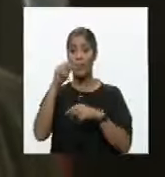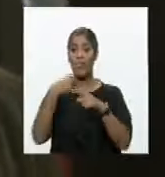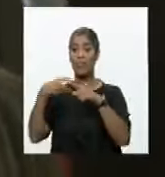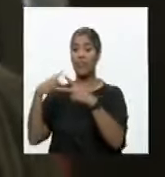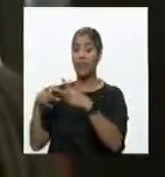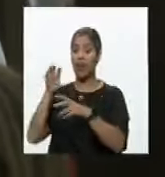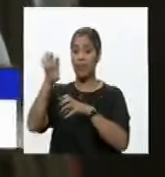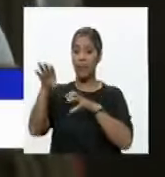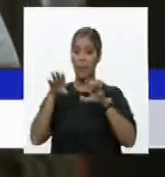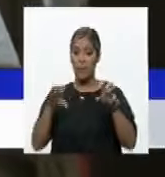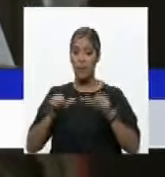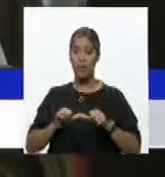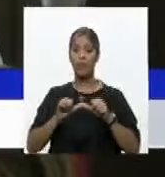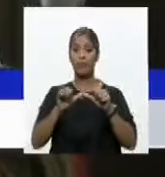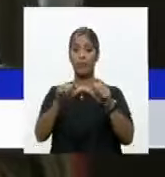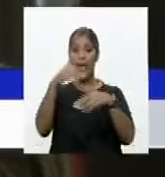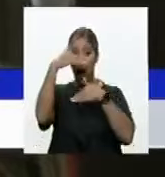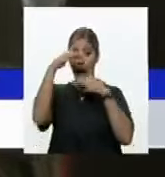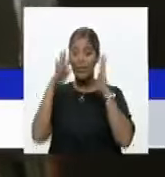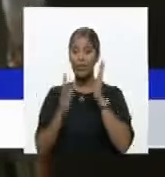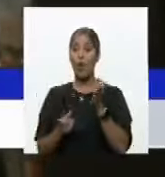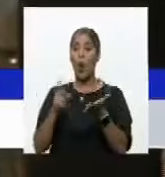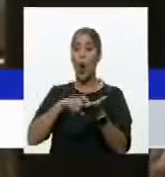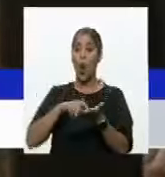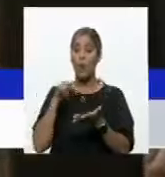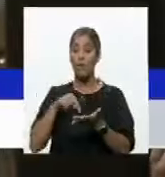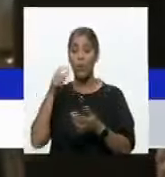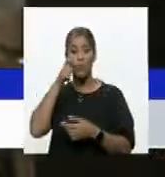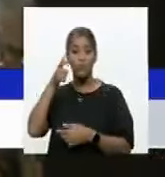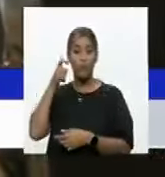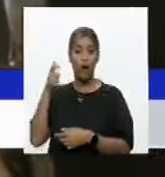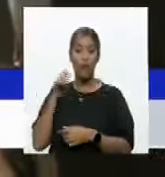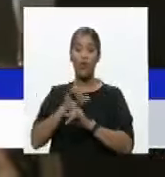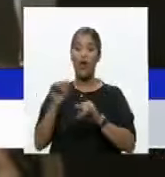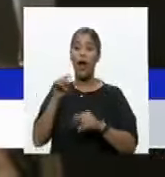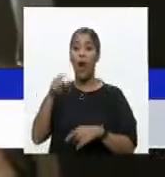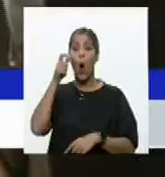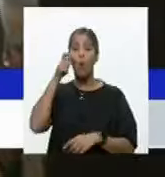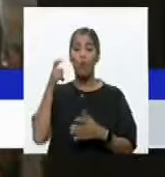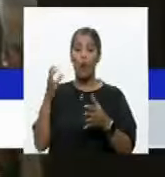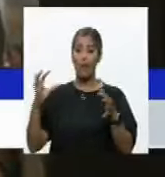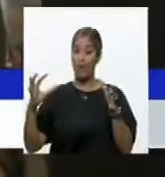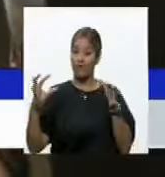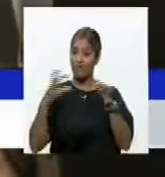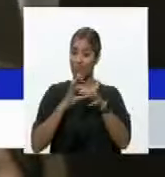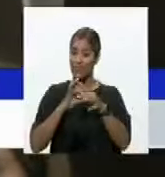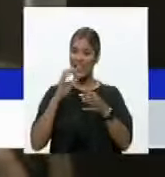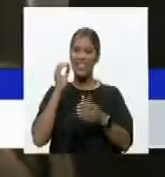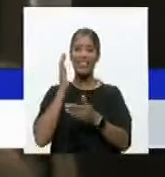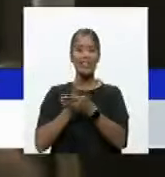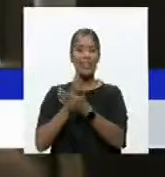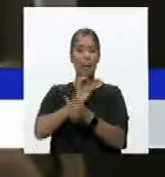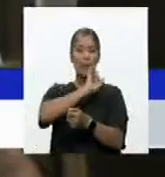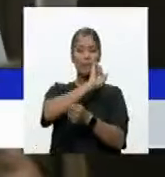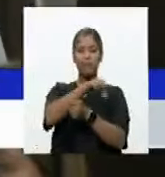diferentes rincones se mantenga la atención integral a nuestro pueblo, ya que los pueblos unidos siempre vencerán al